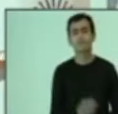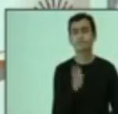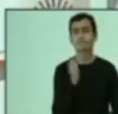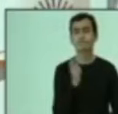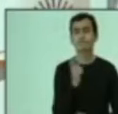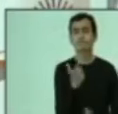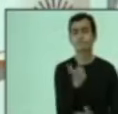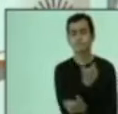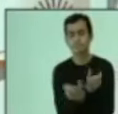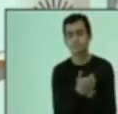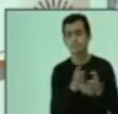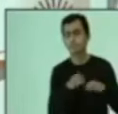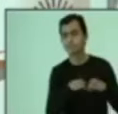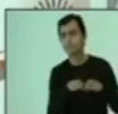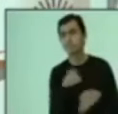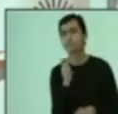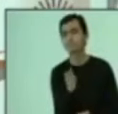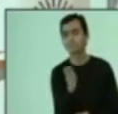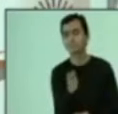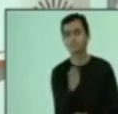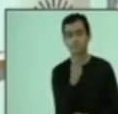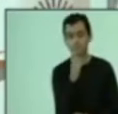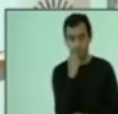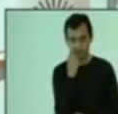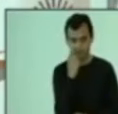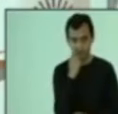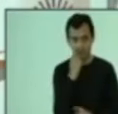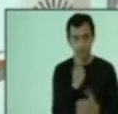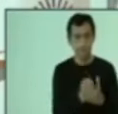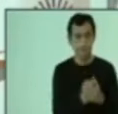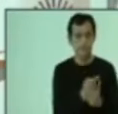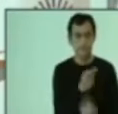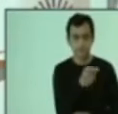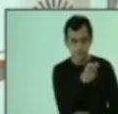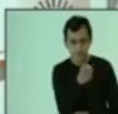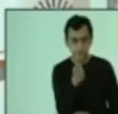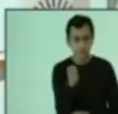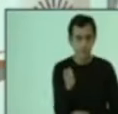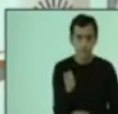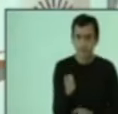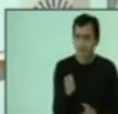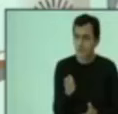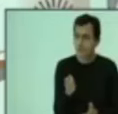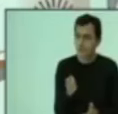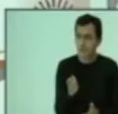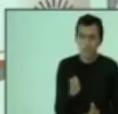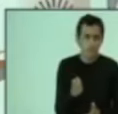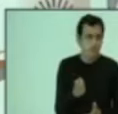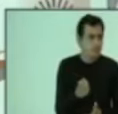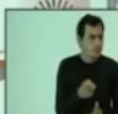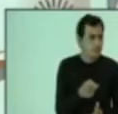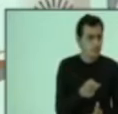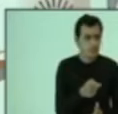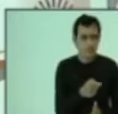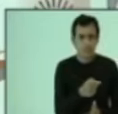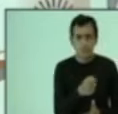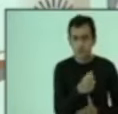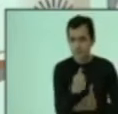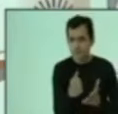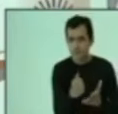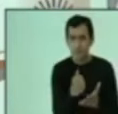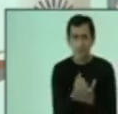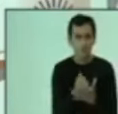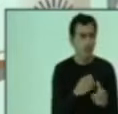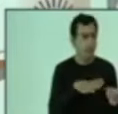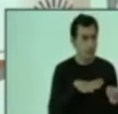economía y de empleo, estamos hablando en las condiciones en que nos encontramos en nuestro municipio. Y